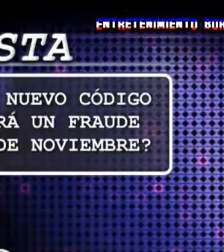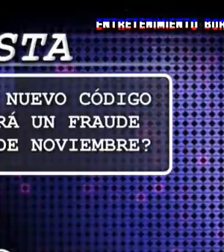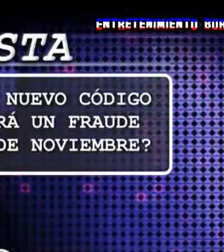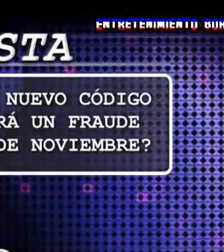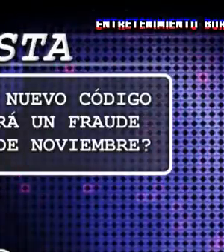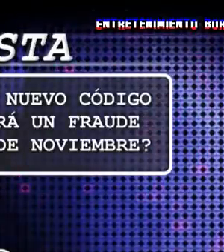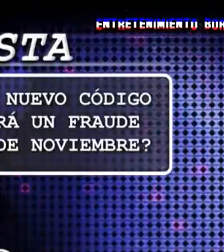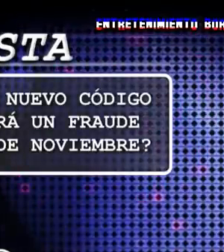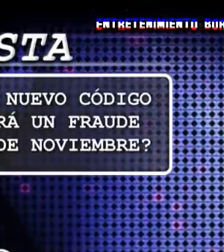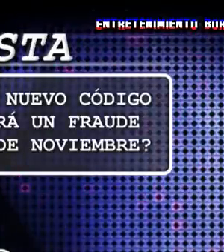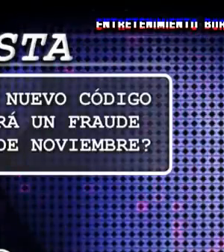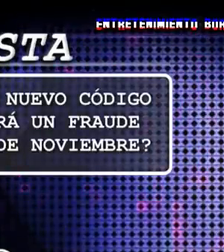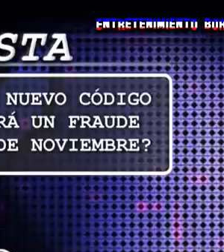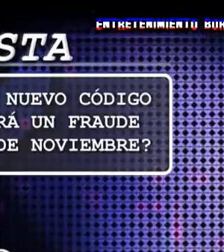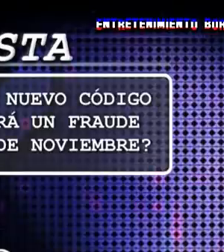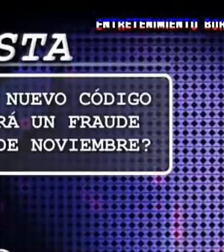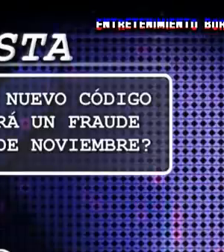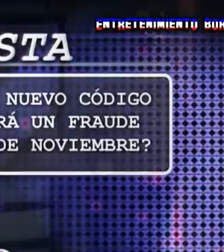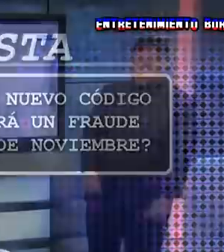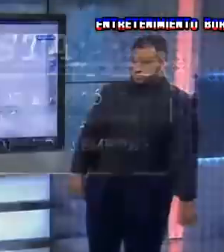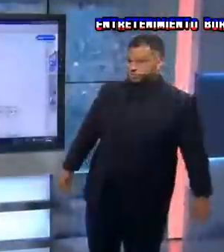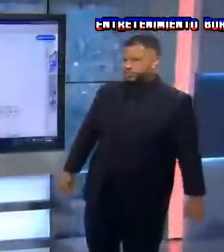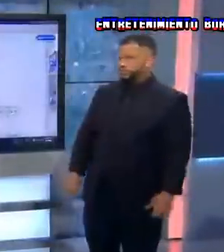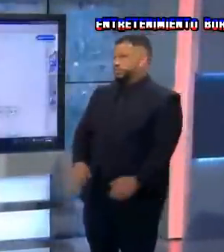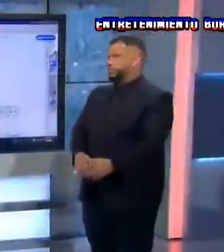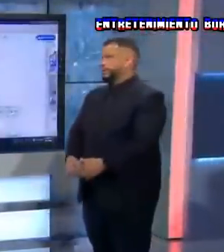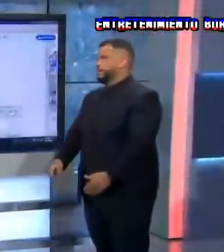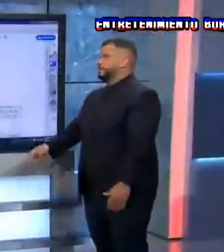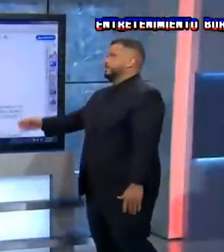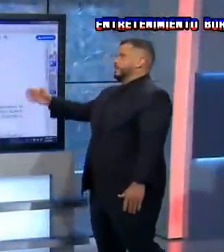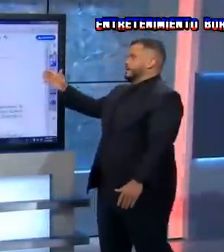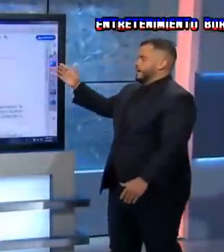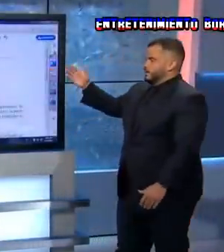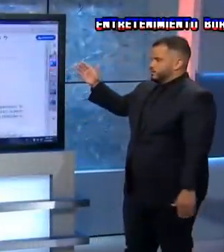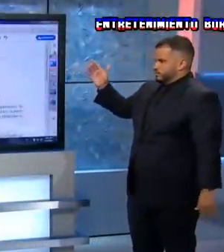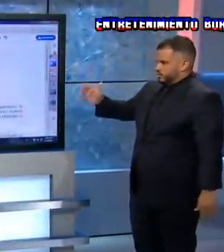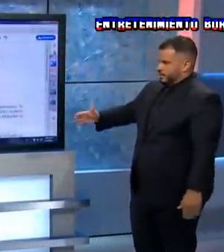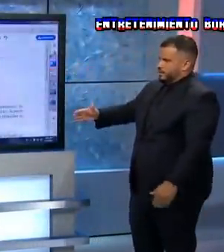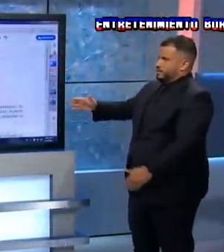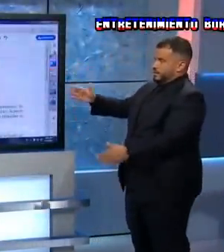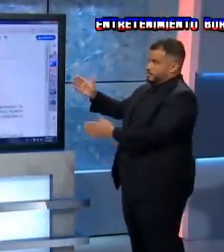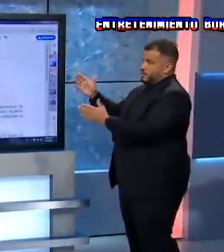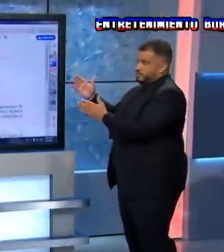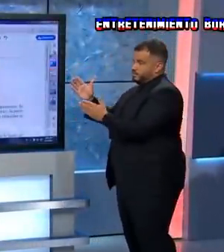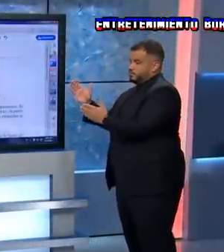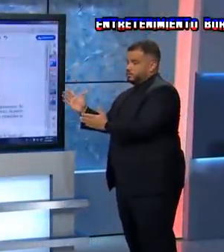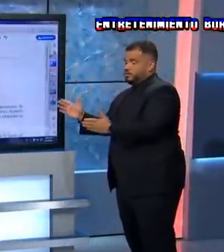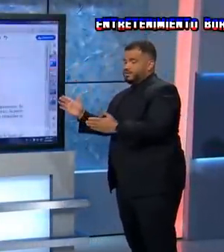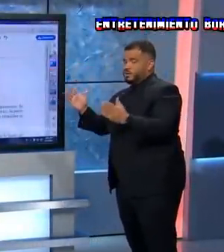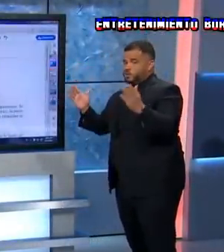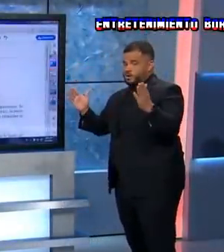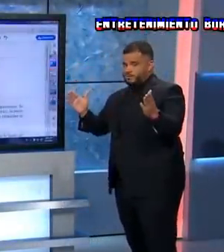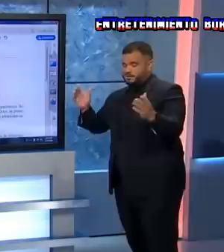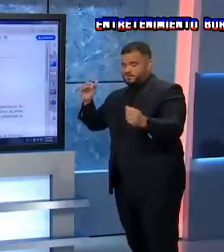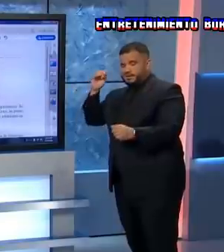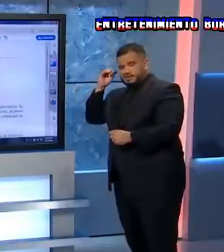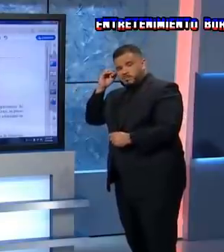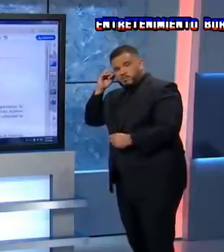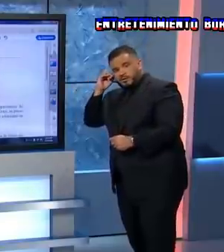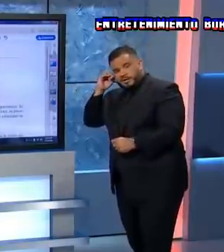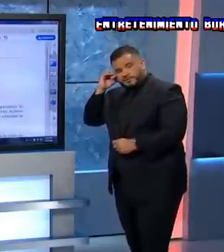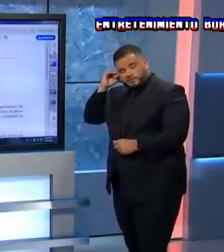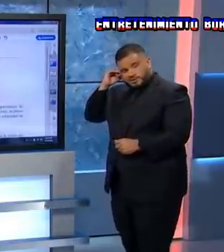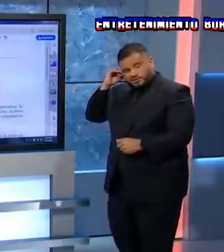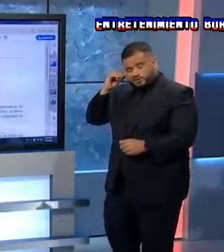su opinión en telemundopr.com. Estamos con Tatiana Ortiz Ramírez. Así es. Le dijimos al Departamento del Trabajo desde el jueves,